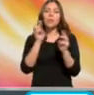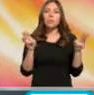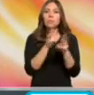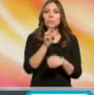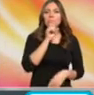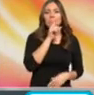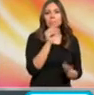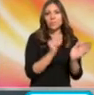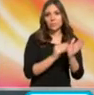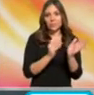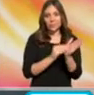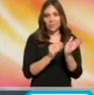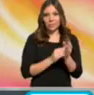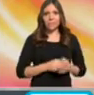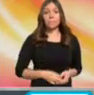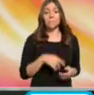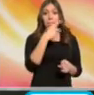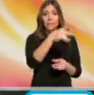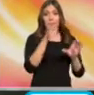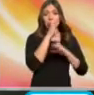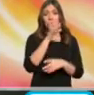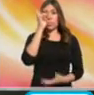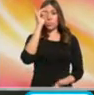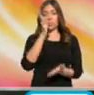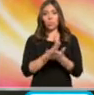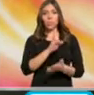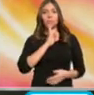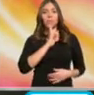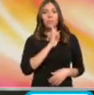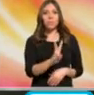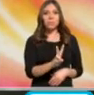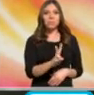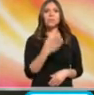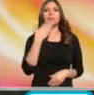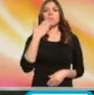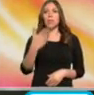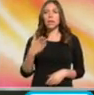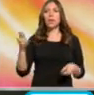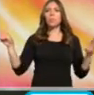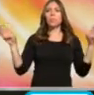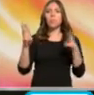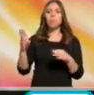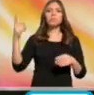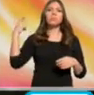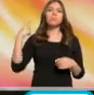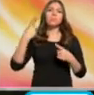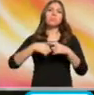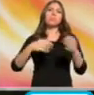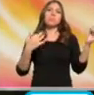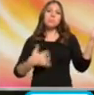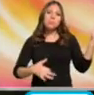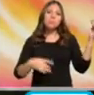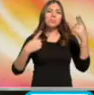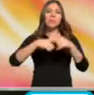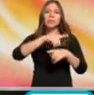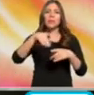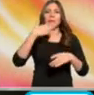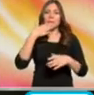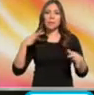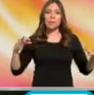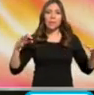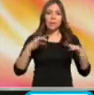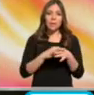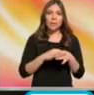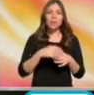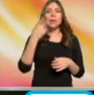bien hecha porque es una sola voz acompañado de una orquestación buena, pero la letra evidentemente tiene mucho que ver con el amor o